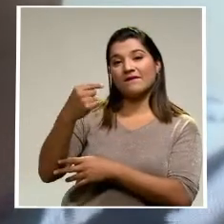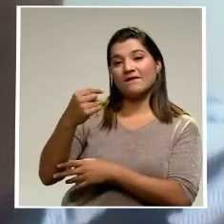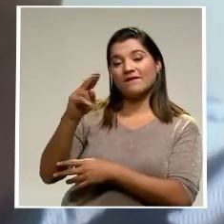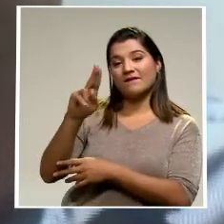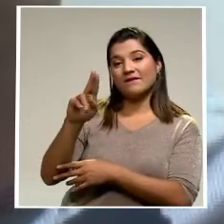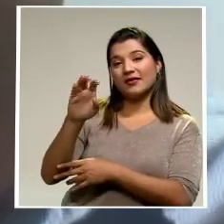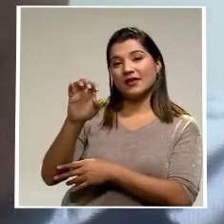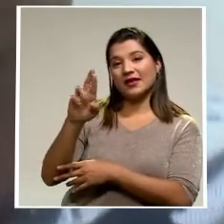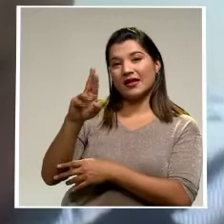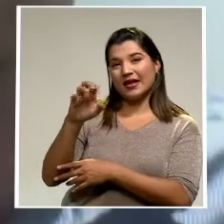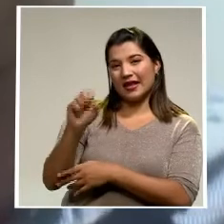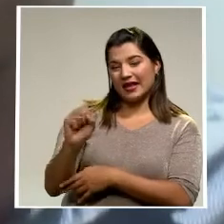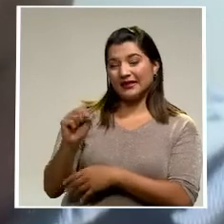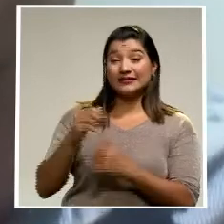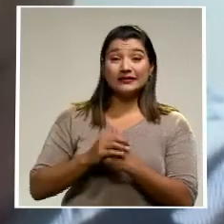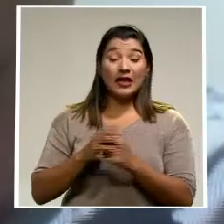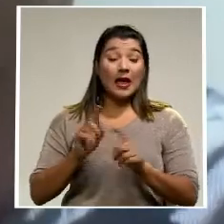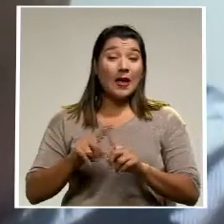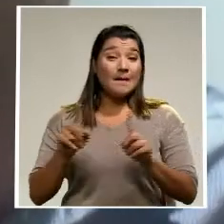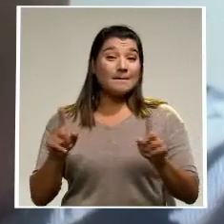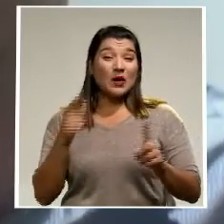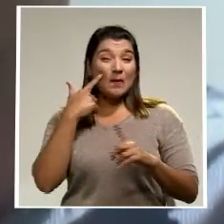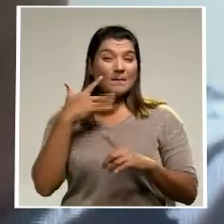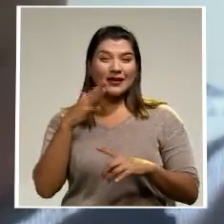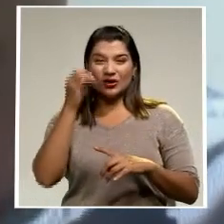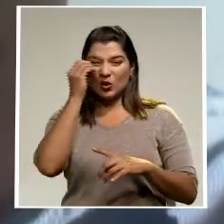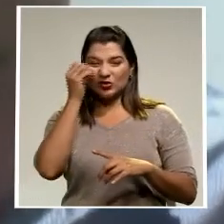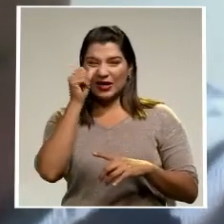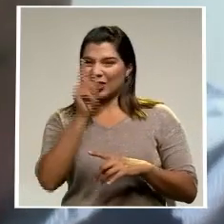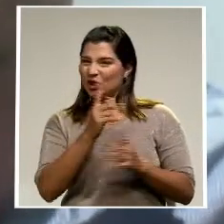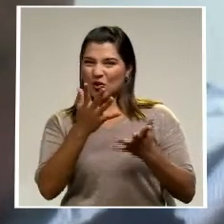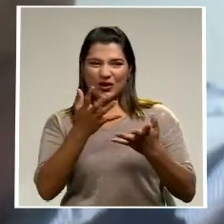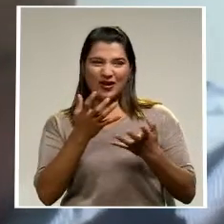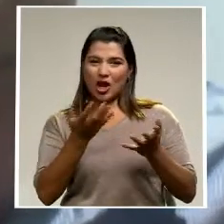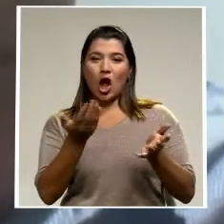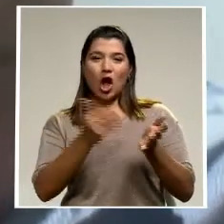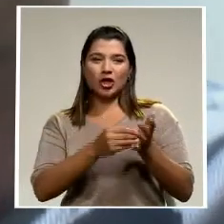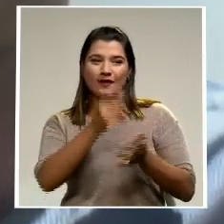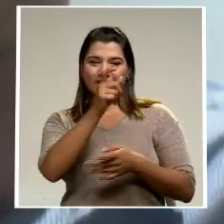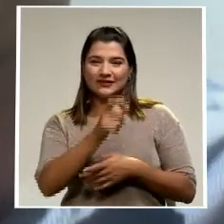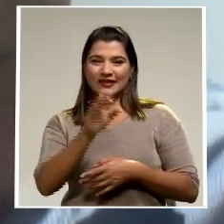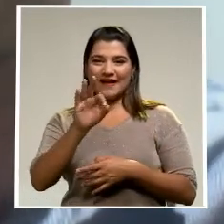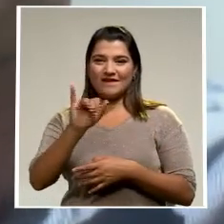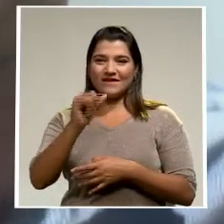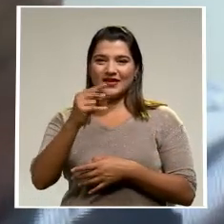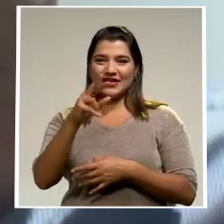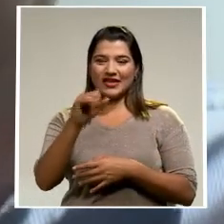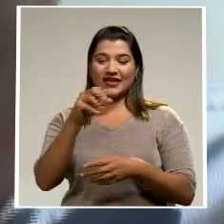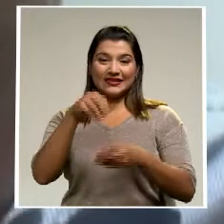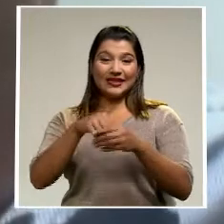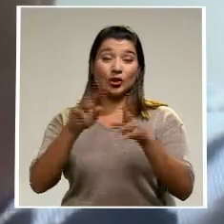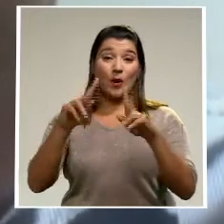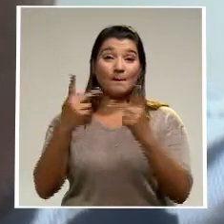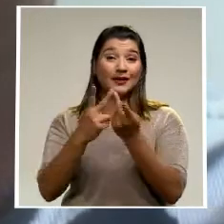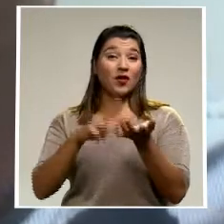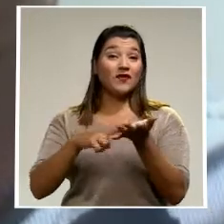José María, pareciera que los números no le dan al propio don Óscar para continuar manteniendo la hegemonía dentro del Partido de Liberación Nacional.